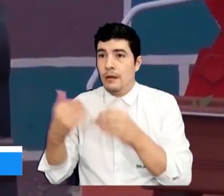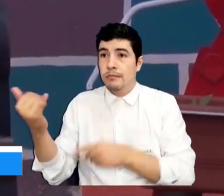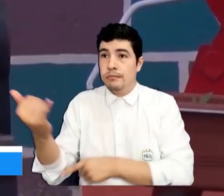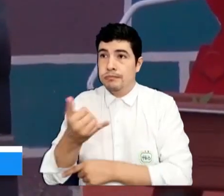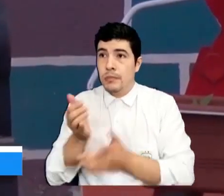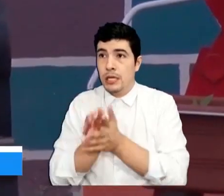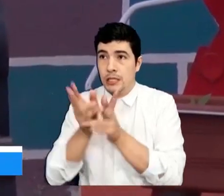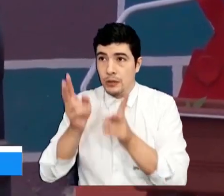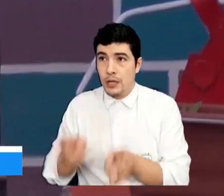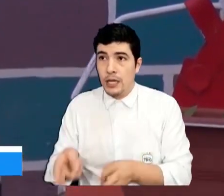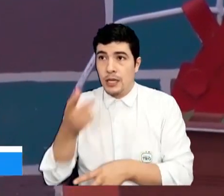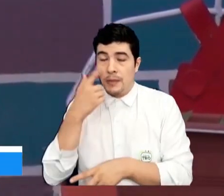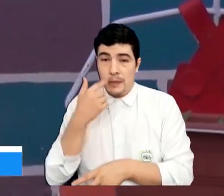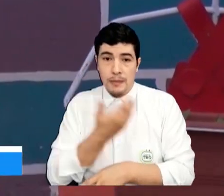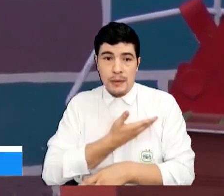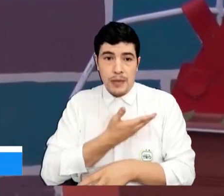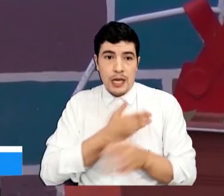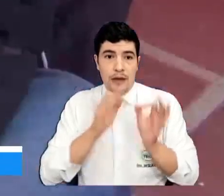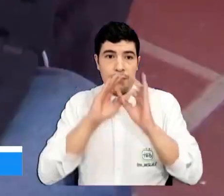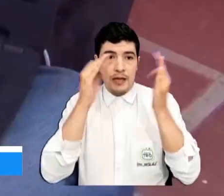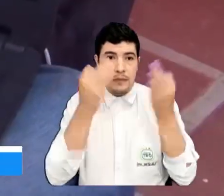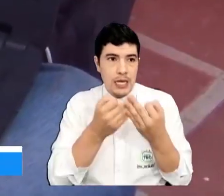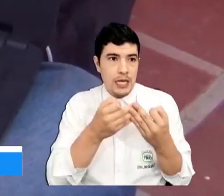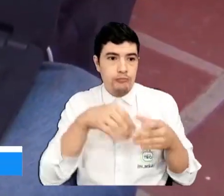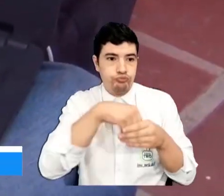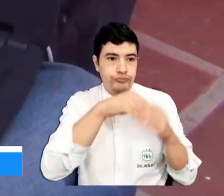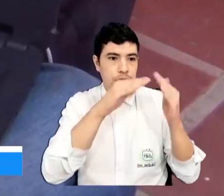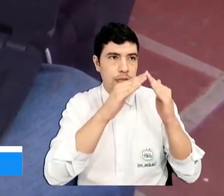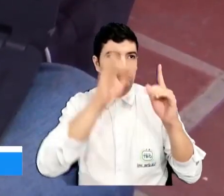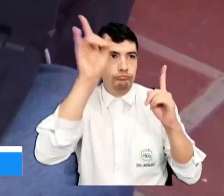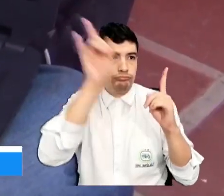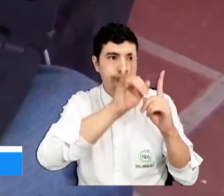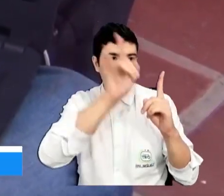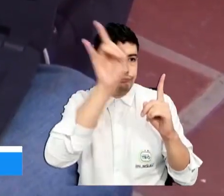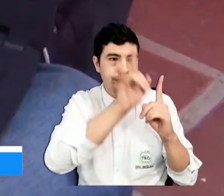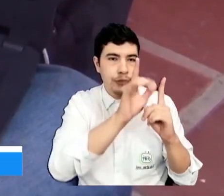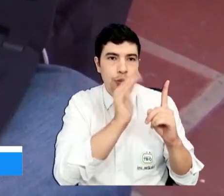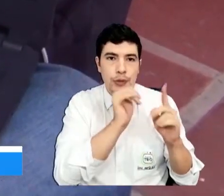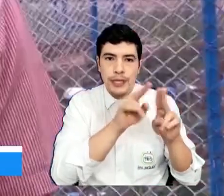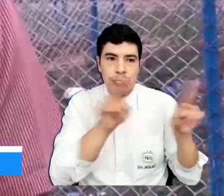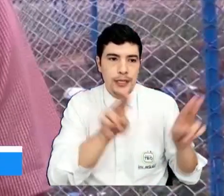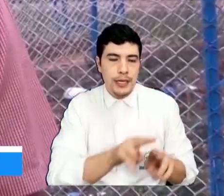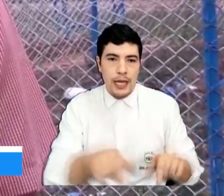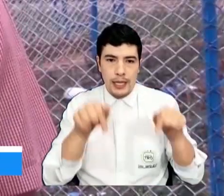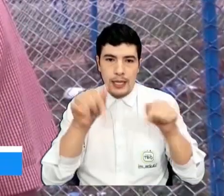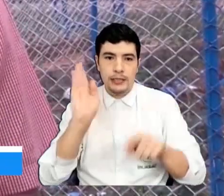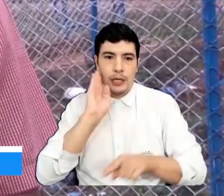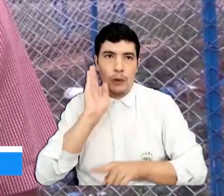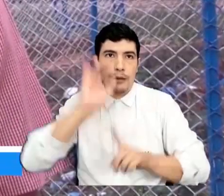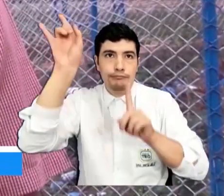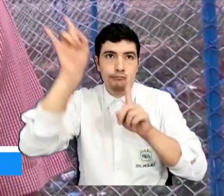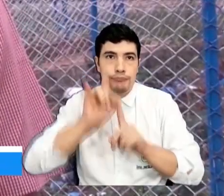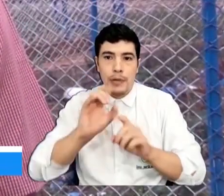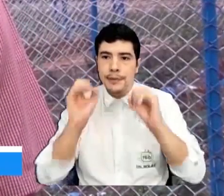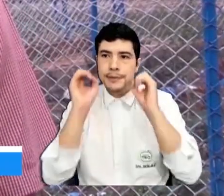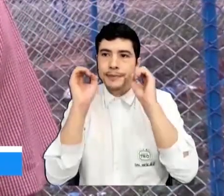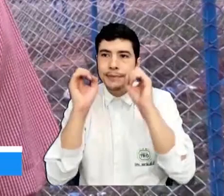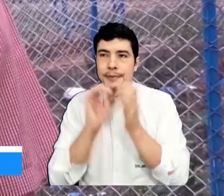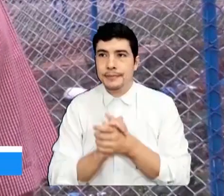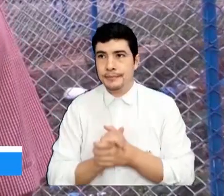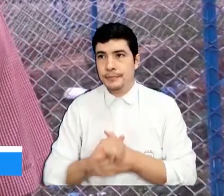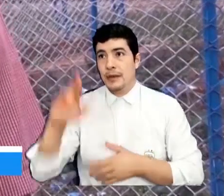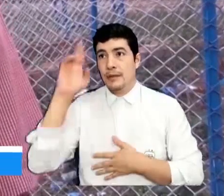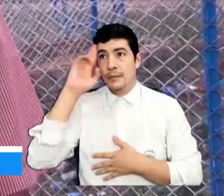que les permita beneficiarse de las tecnologías de la información. Esa es una queja que venimos